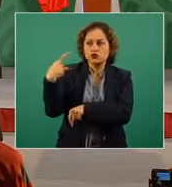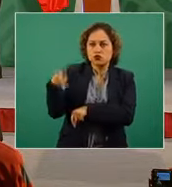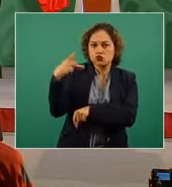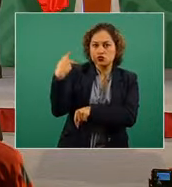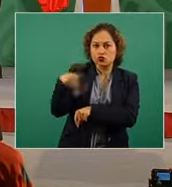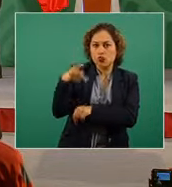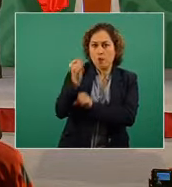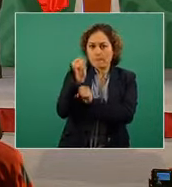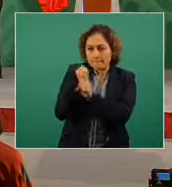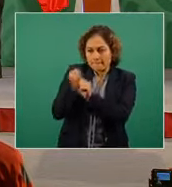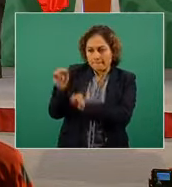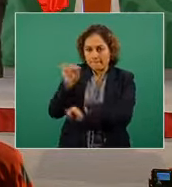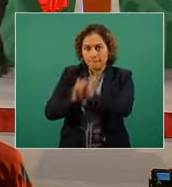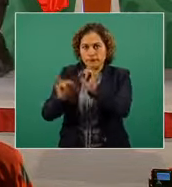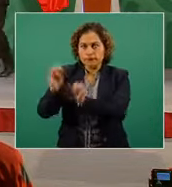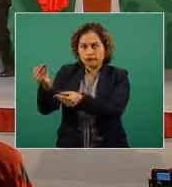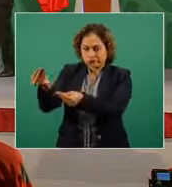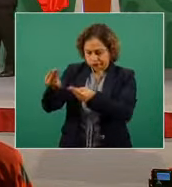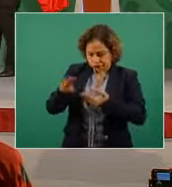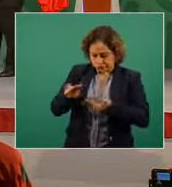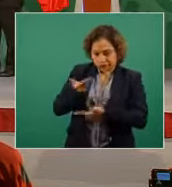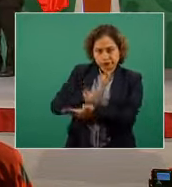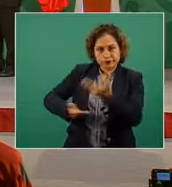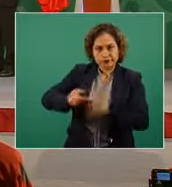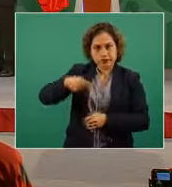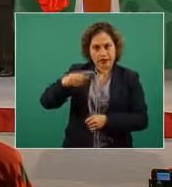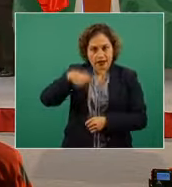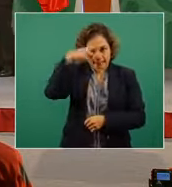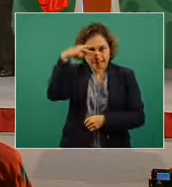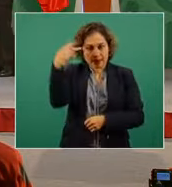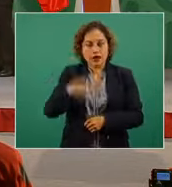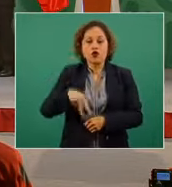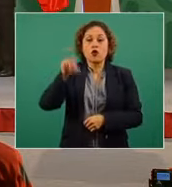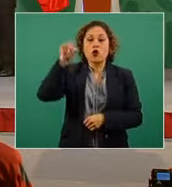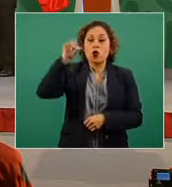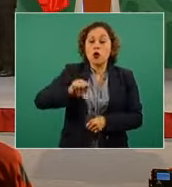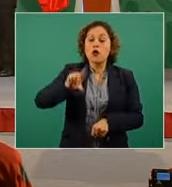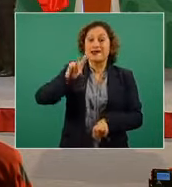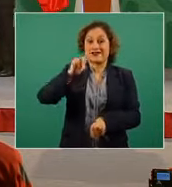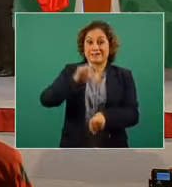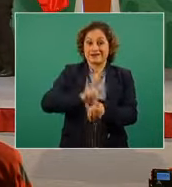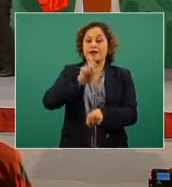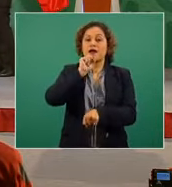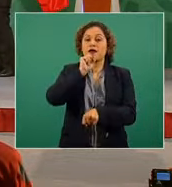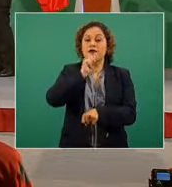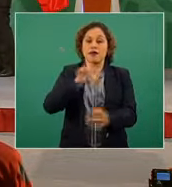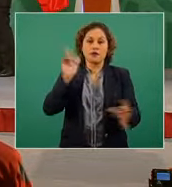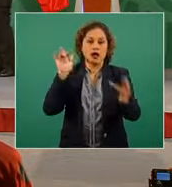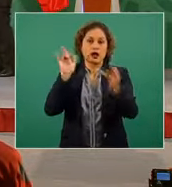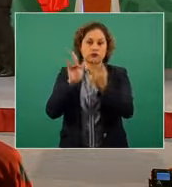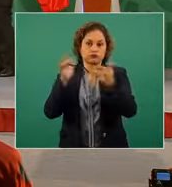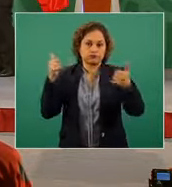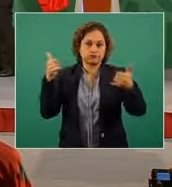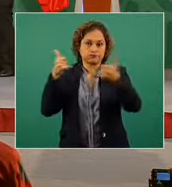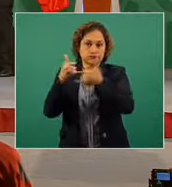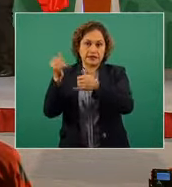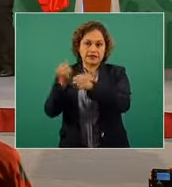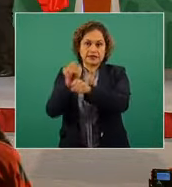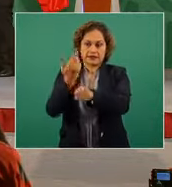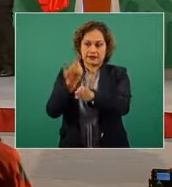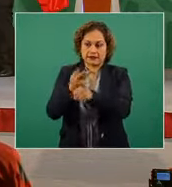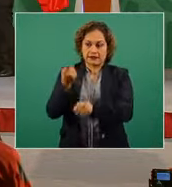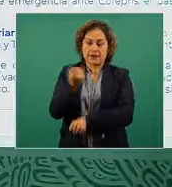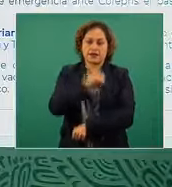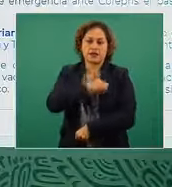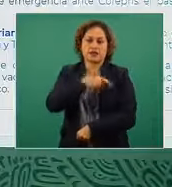Chile con México. Hoy mismo habrá una conversación del señor secretario de Salud con sus colegas